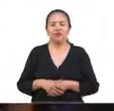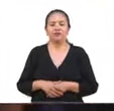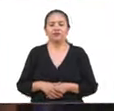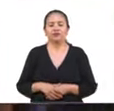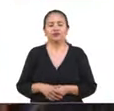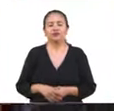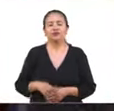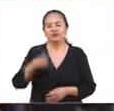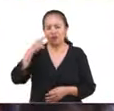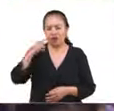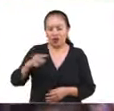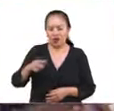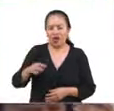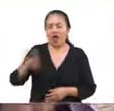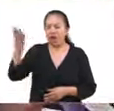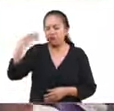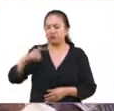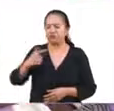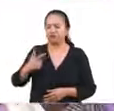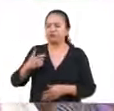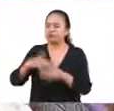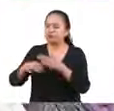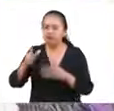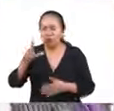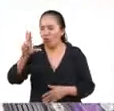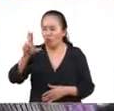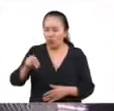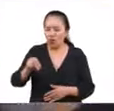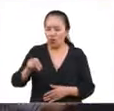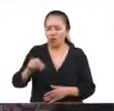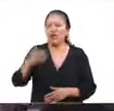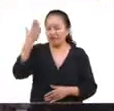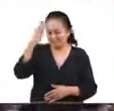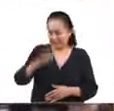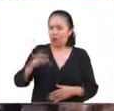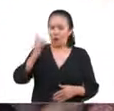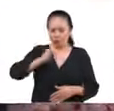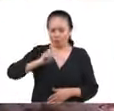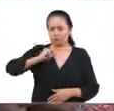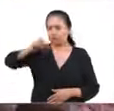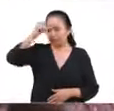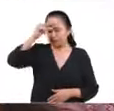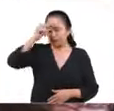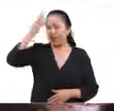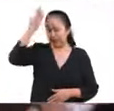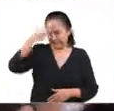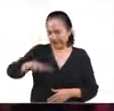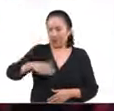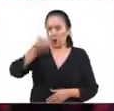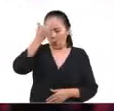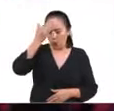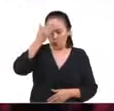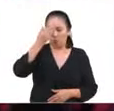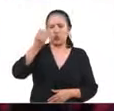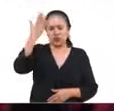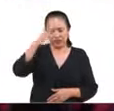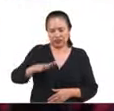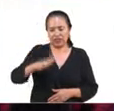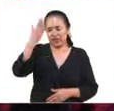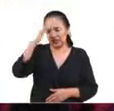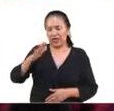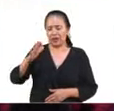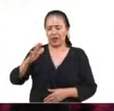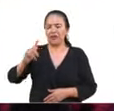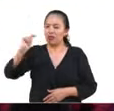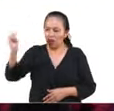elección popular. Son mujeres que aportan sus conocimientos y saberes al campo chiapaneco y que se apropian de